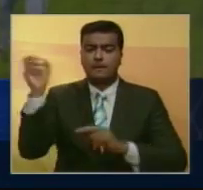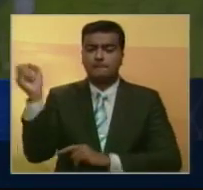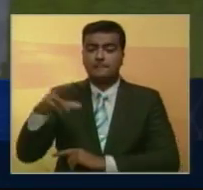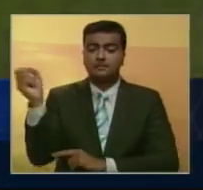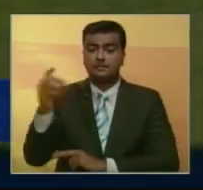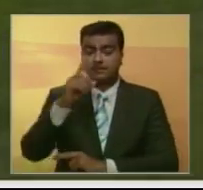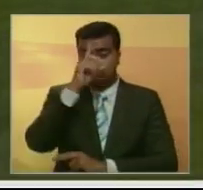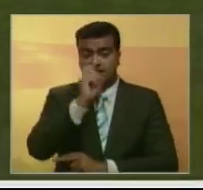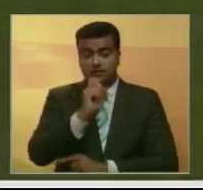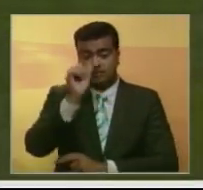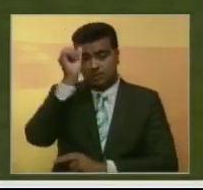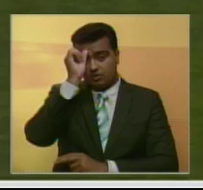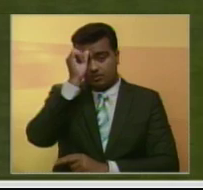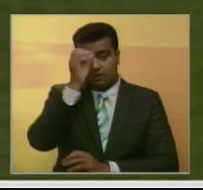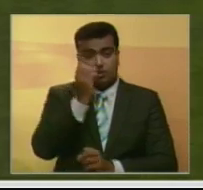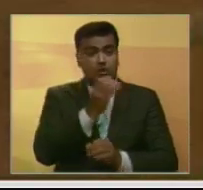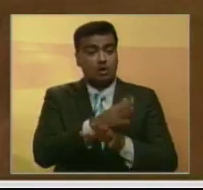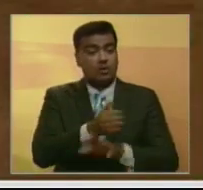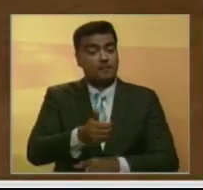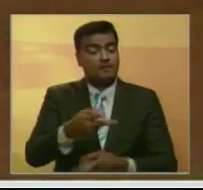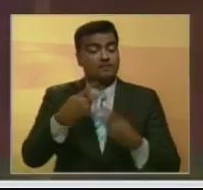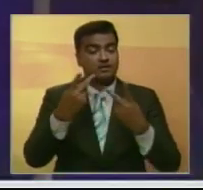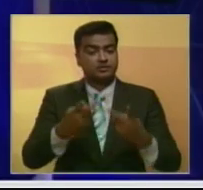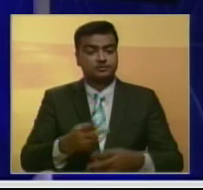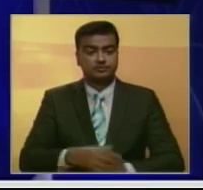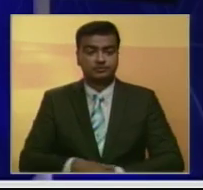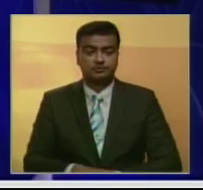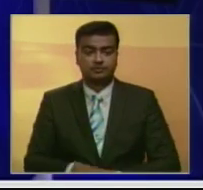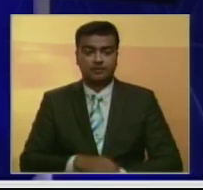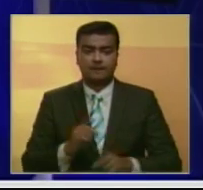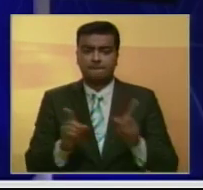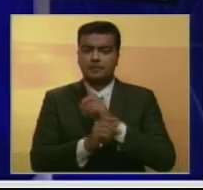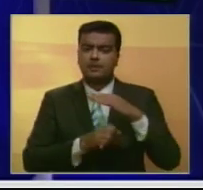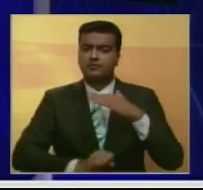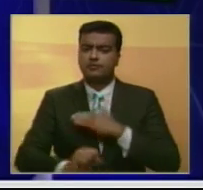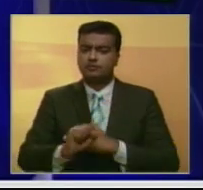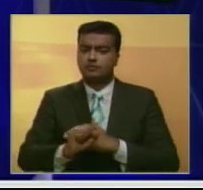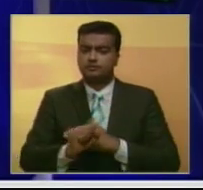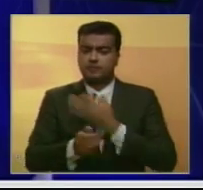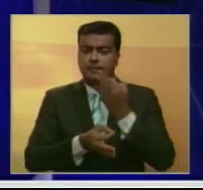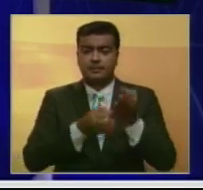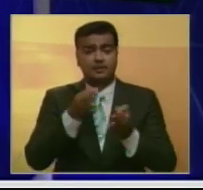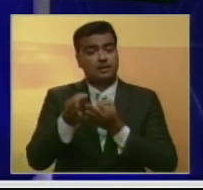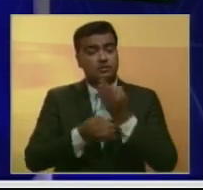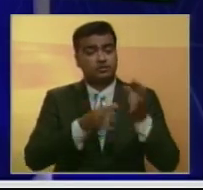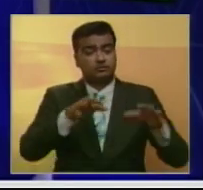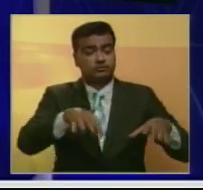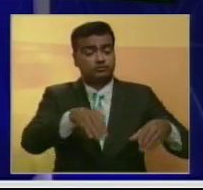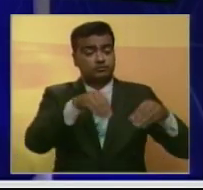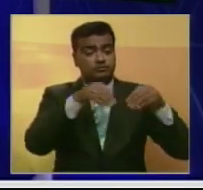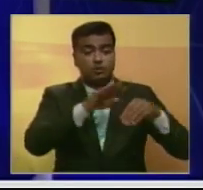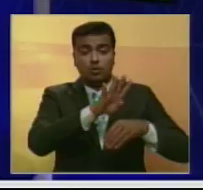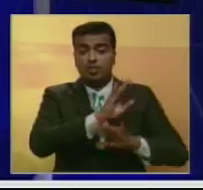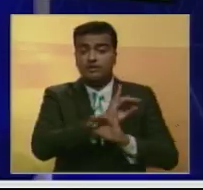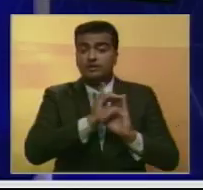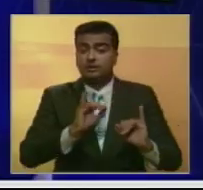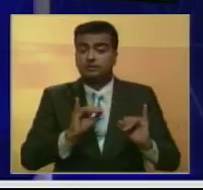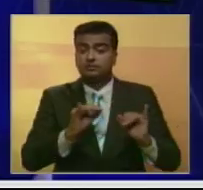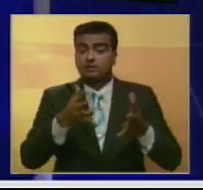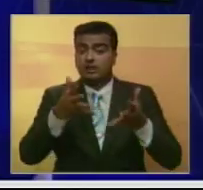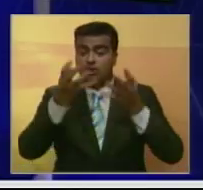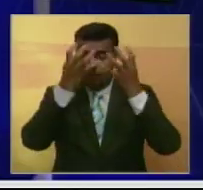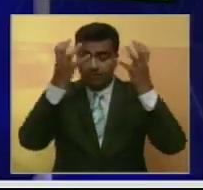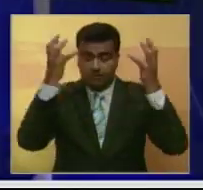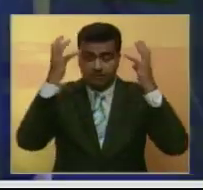año y el domingo al jugador más valioso. Cambiamos al fútbol contándoles que esta mañana fueron sorteados los cuartos de final de la Copa del Rey.